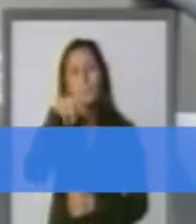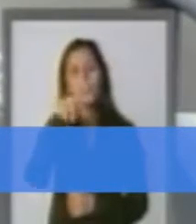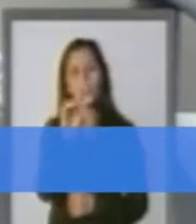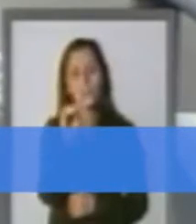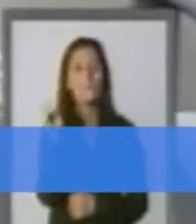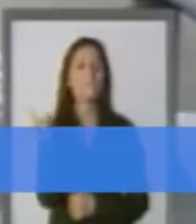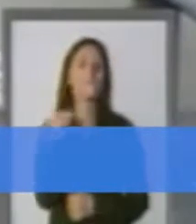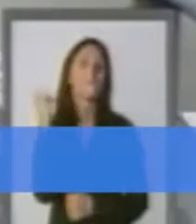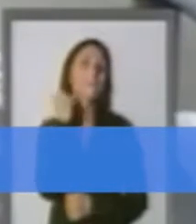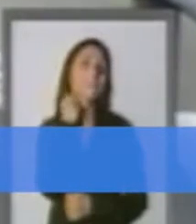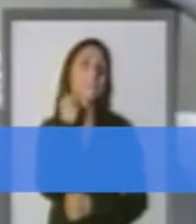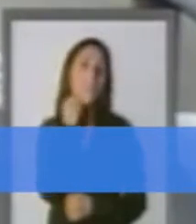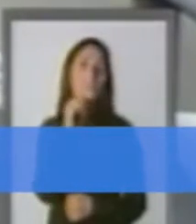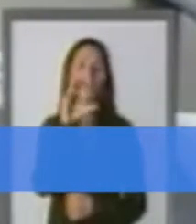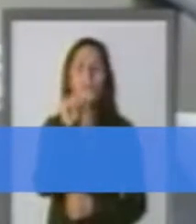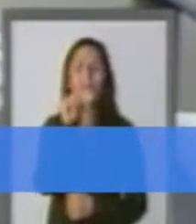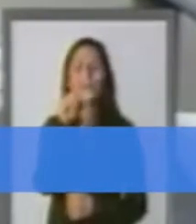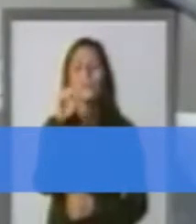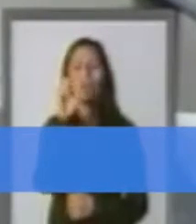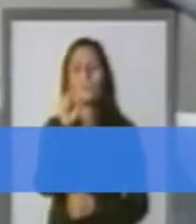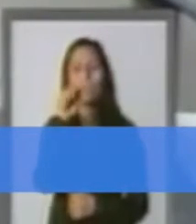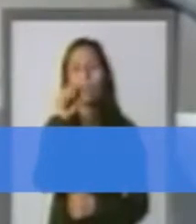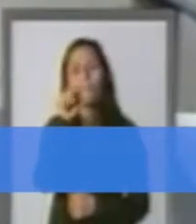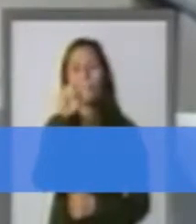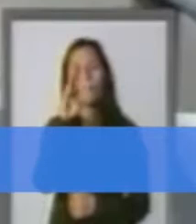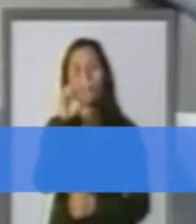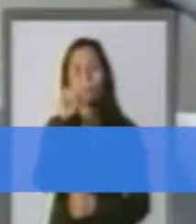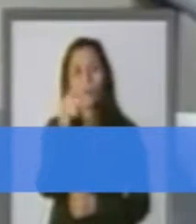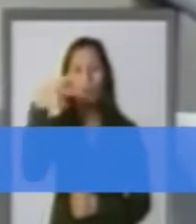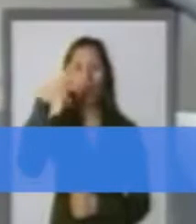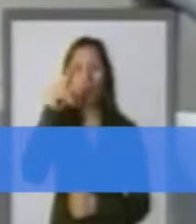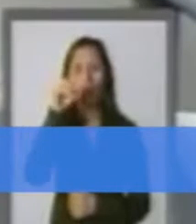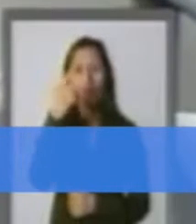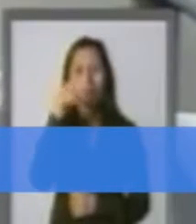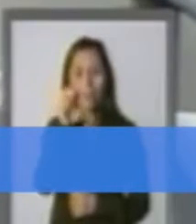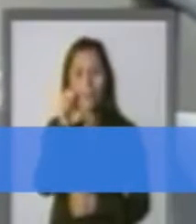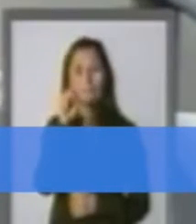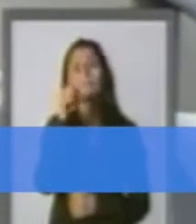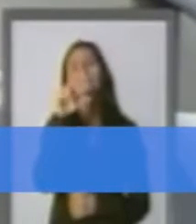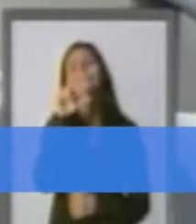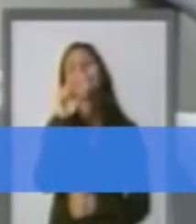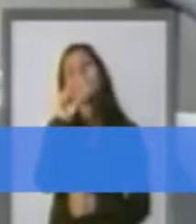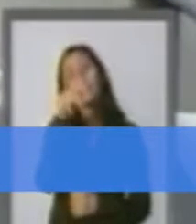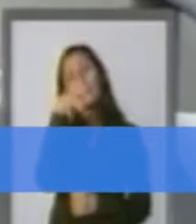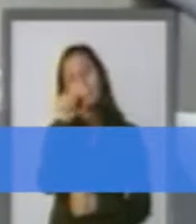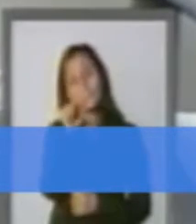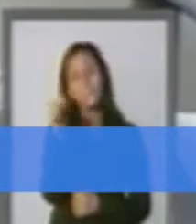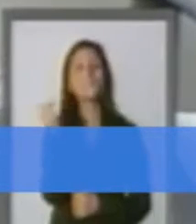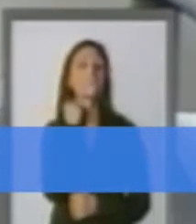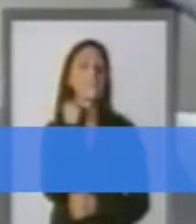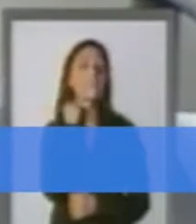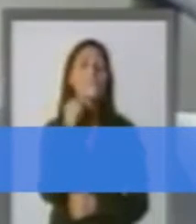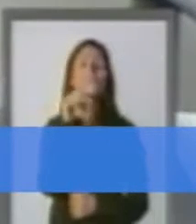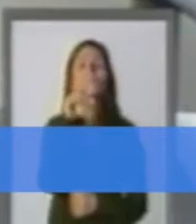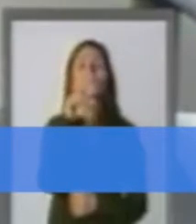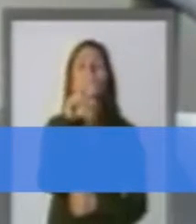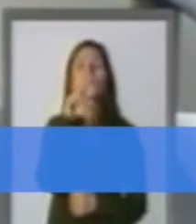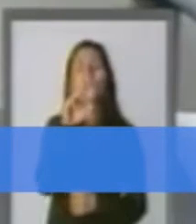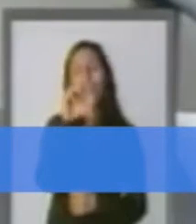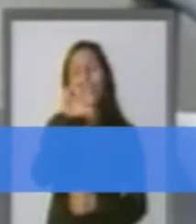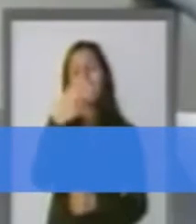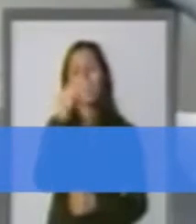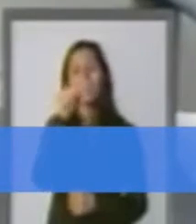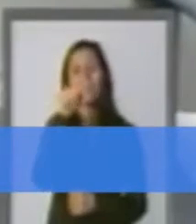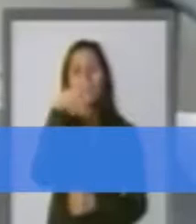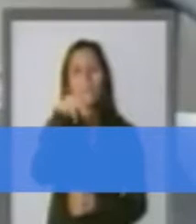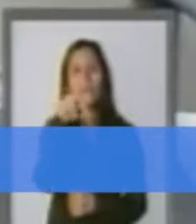recursos del pueblo ni con el erario público, que eso es lo que ha ocurrido en este país. Te digo algo, es impresionante